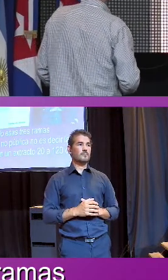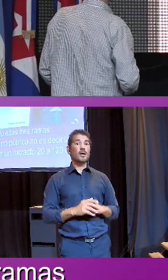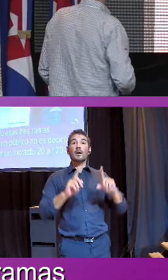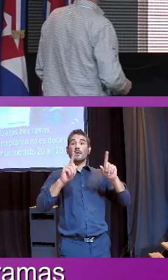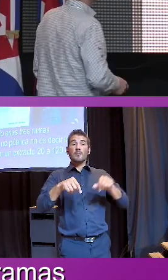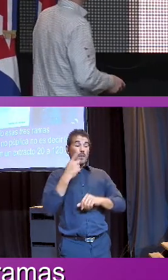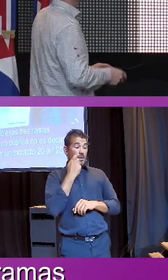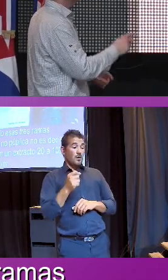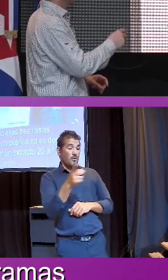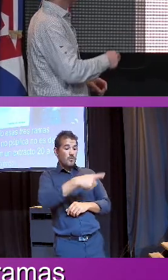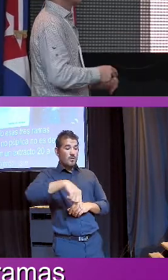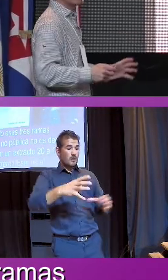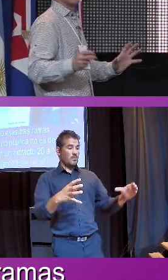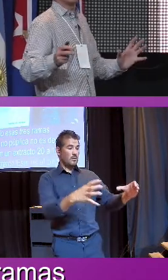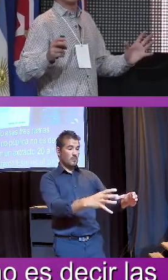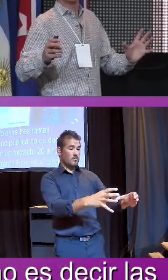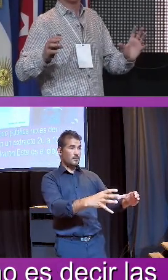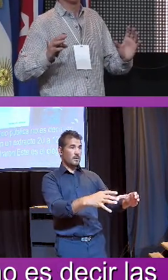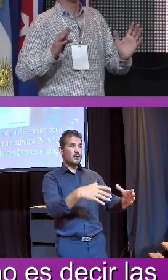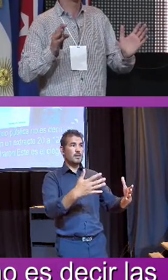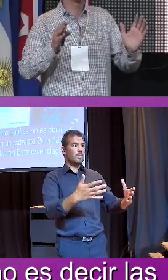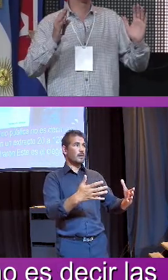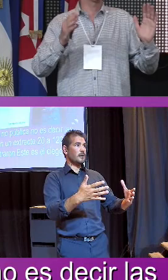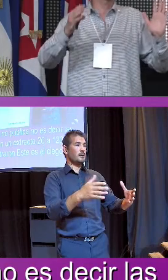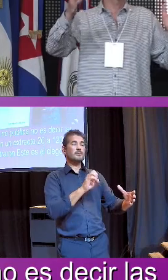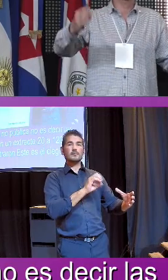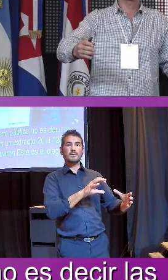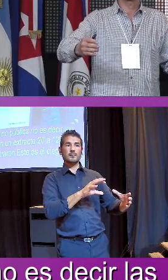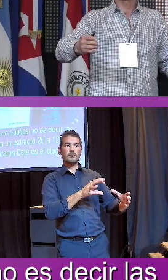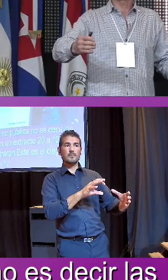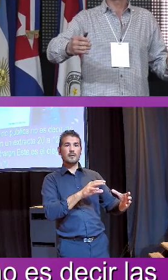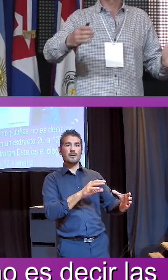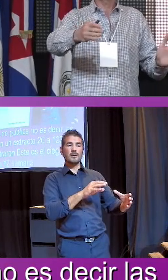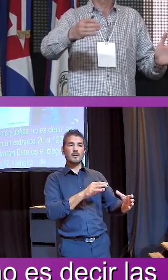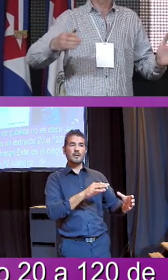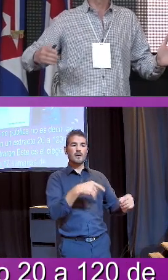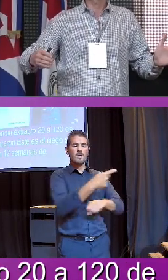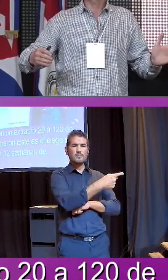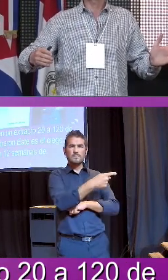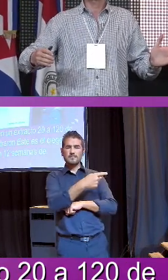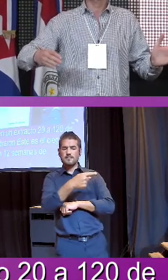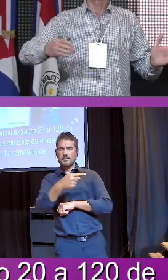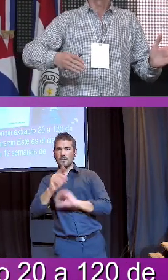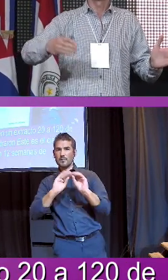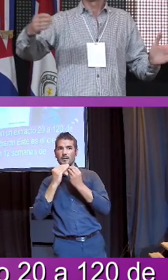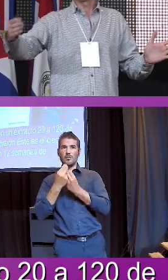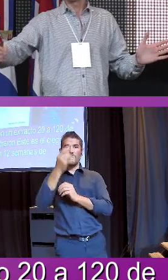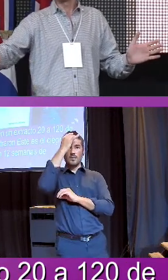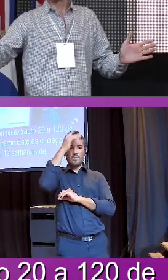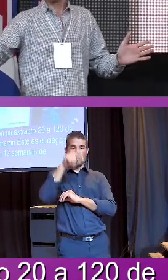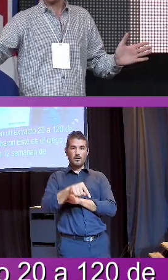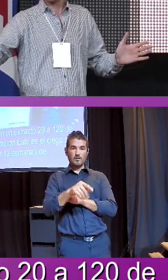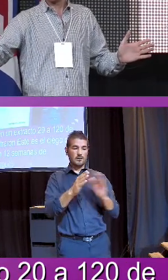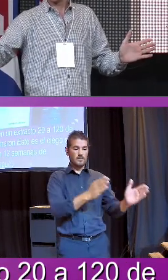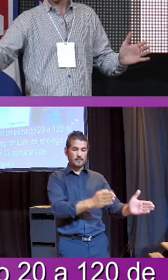lo que encontraron, este es el ciego, hicieron hicieron 12 semanas de tratamiento en las 3 ramas y